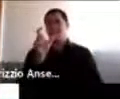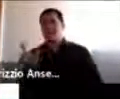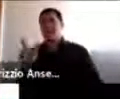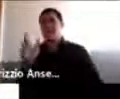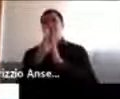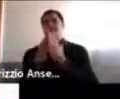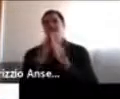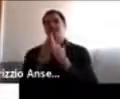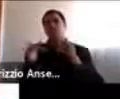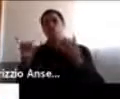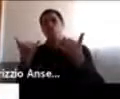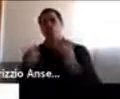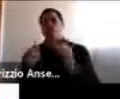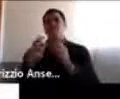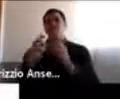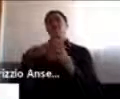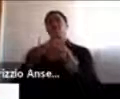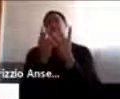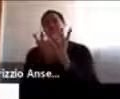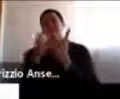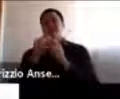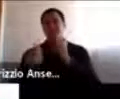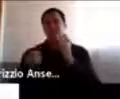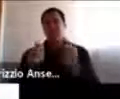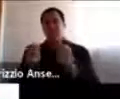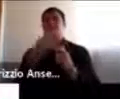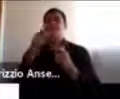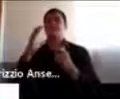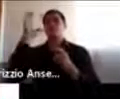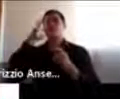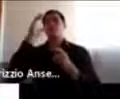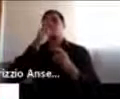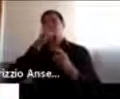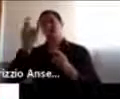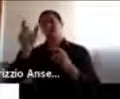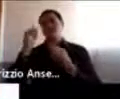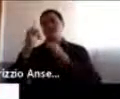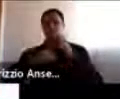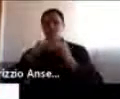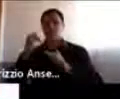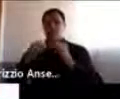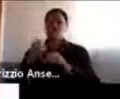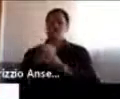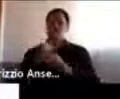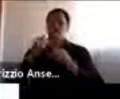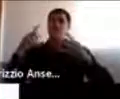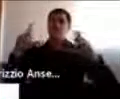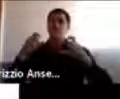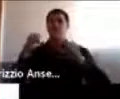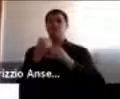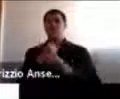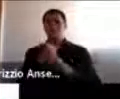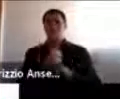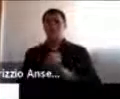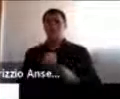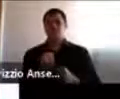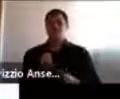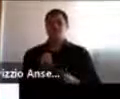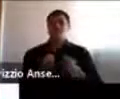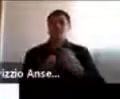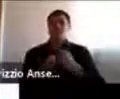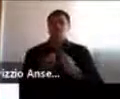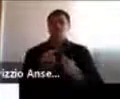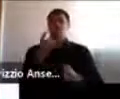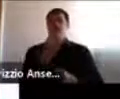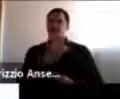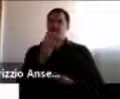tarjeta podemos buscar palabras en internet ciertas imágenes para poder trabajar la apropiación y la asociación adecuada de